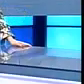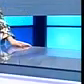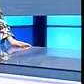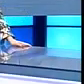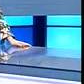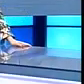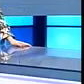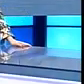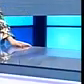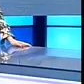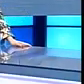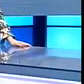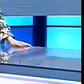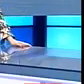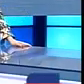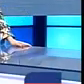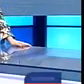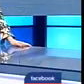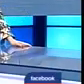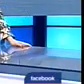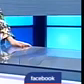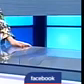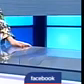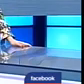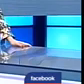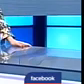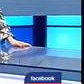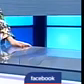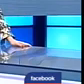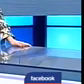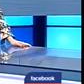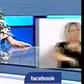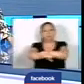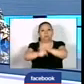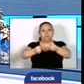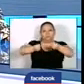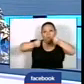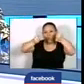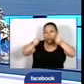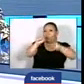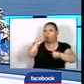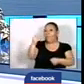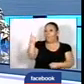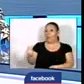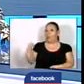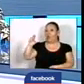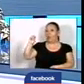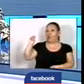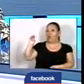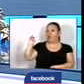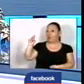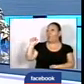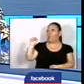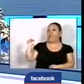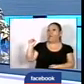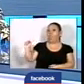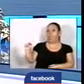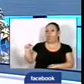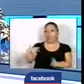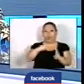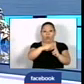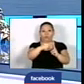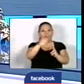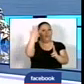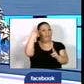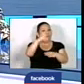Y la Policía Nacional Civil capturó al youtuber Roberto Silva, quien es señalado de acoso contra dos